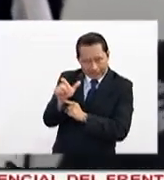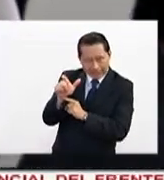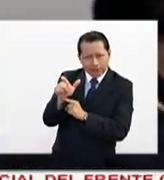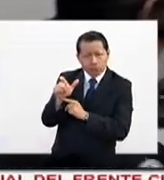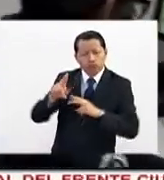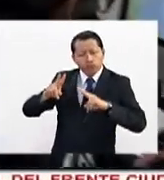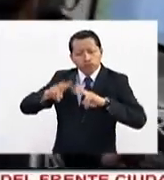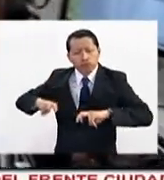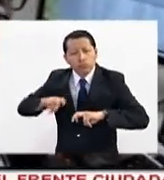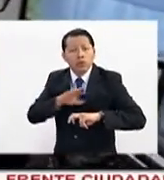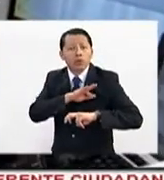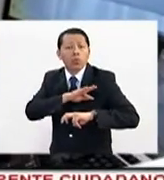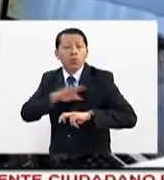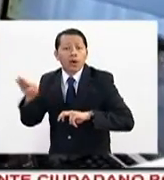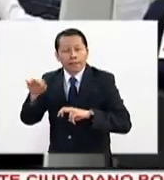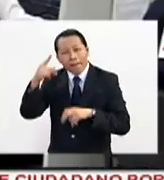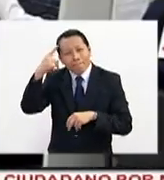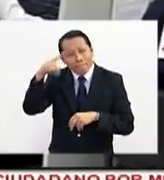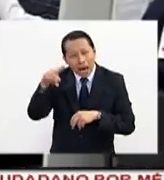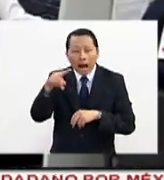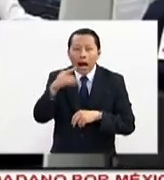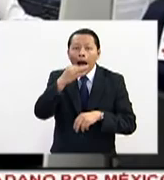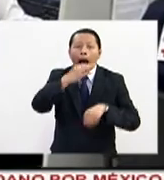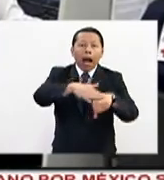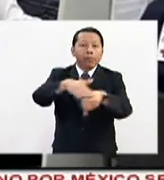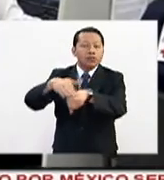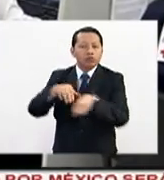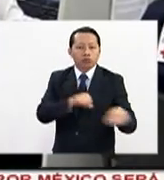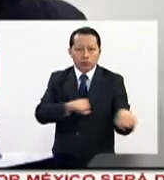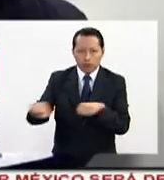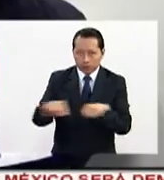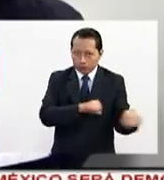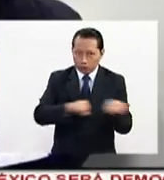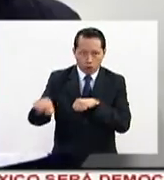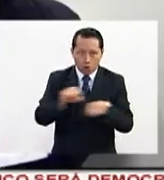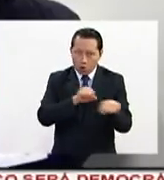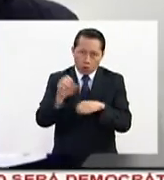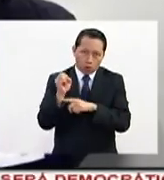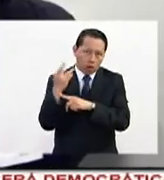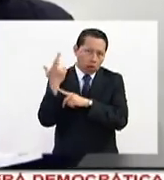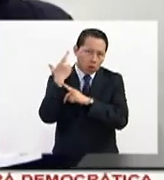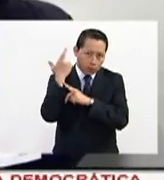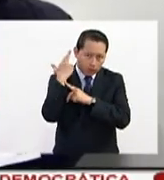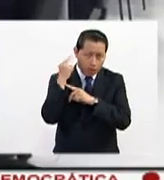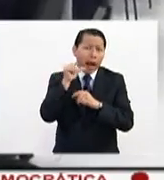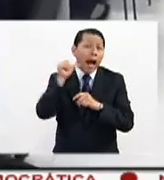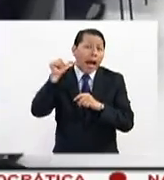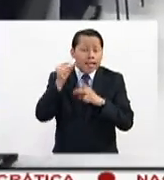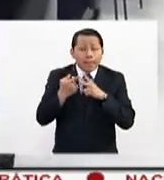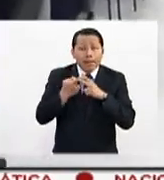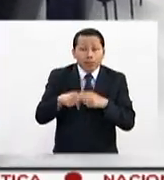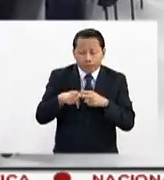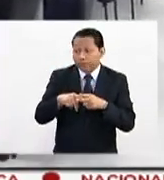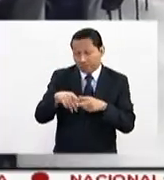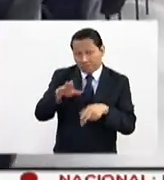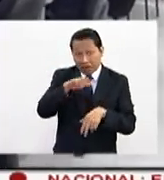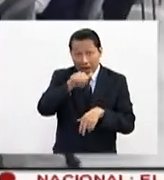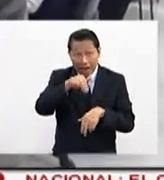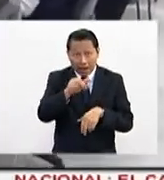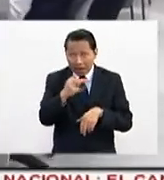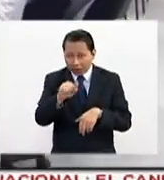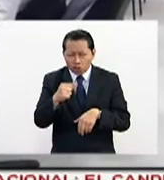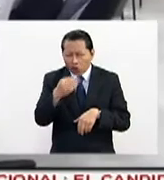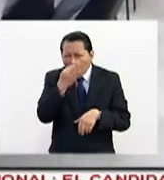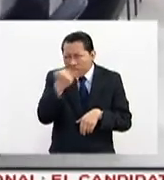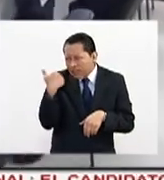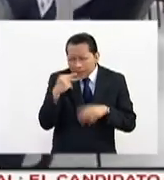el servicio de alerta sísmica y está en funciones desde el día de ayer. Yo, por ejemplo, Ana Cris, amigos, lo acabo de